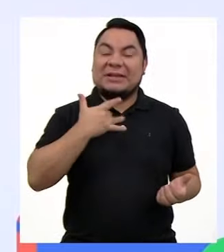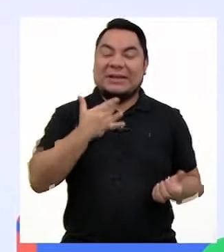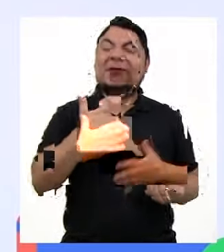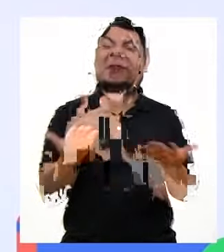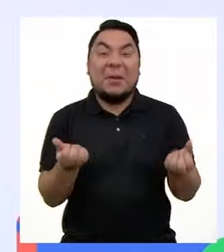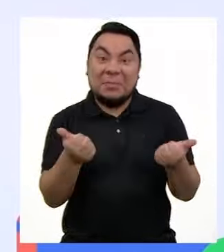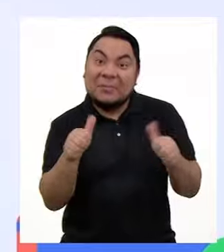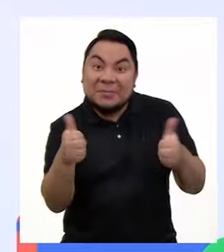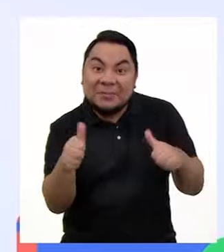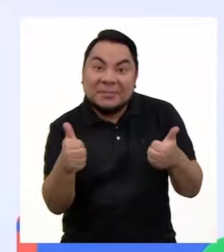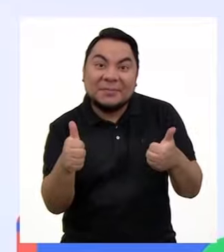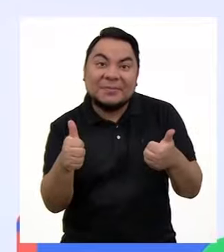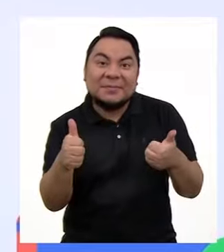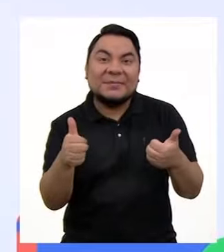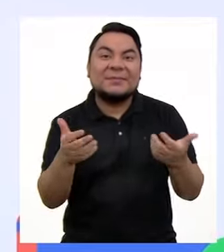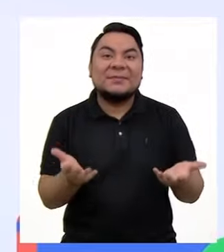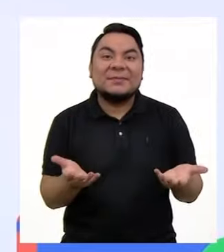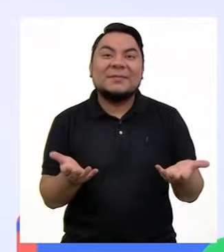cuerpo?